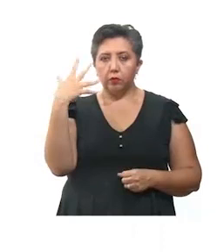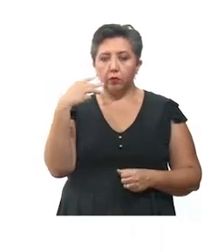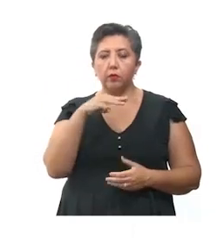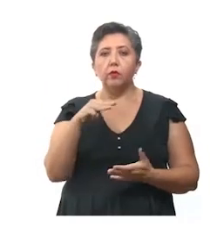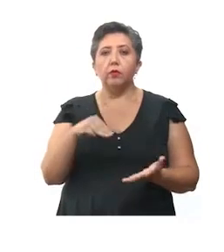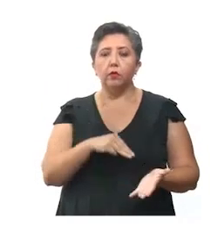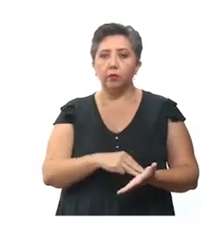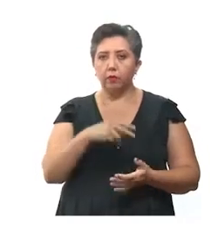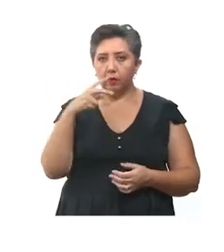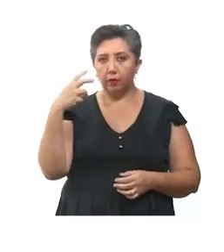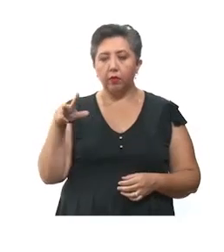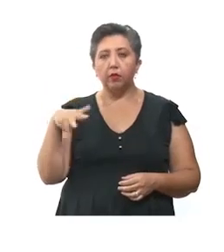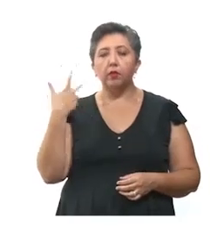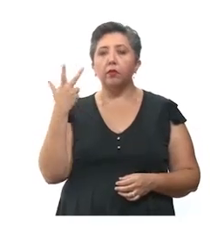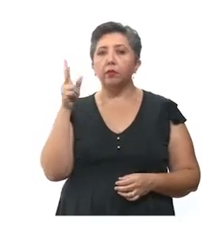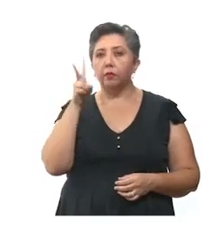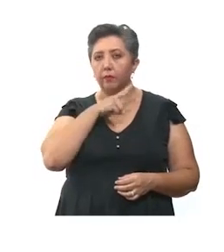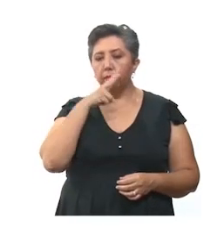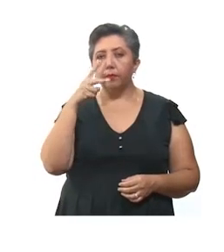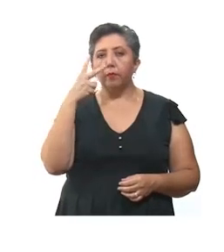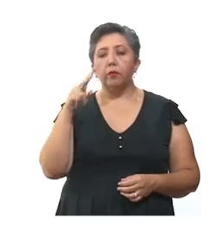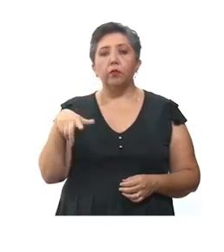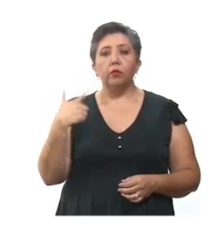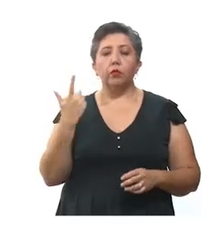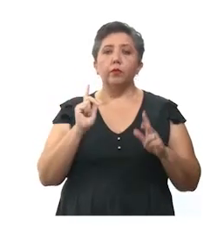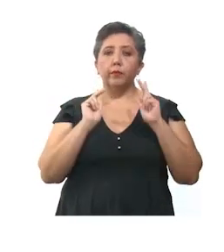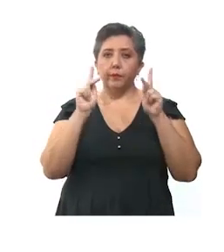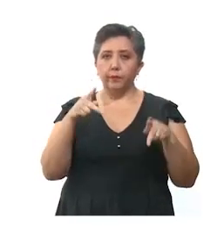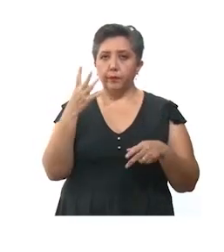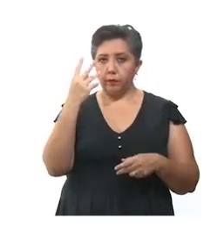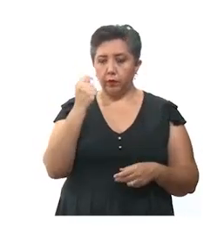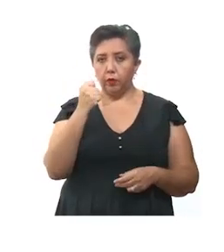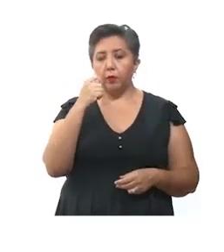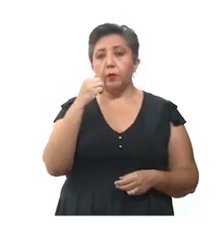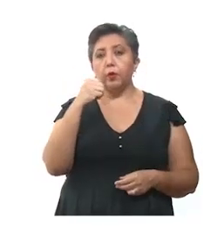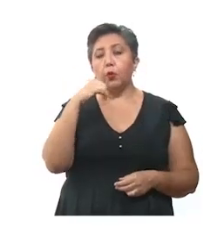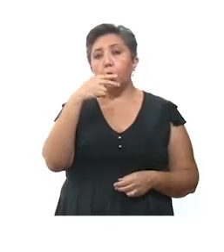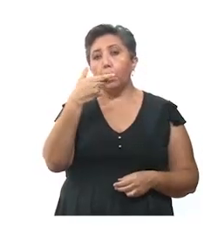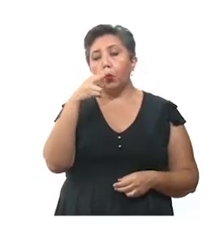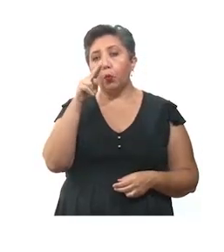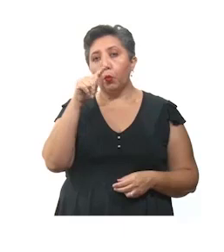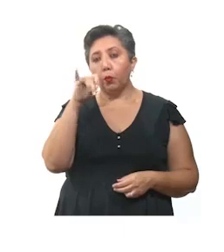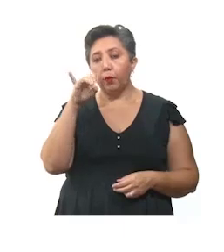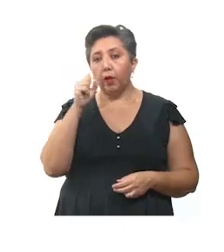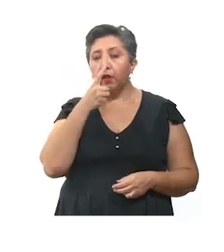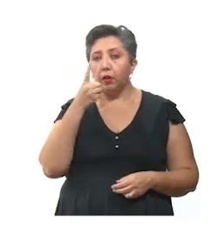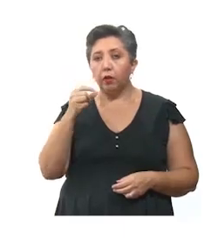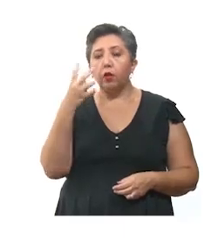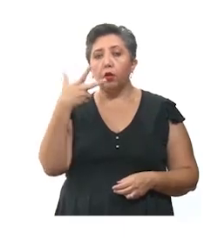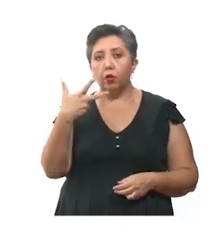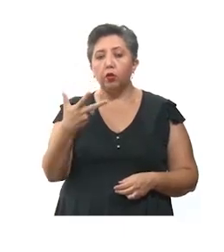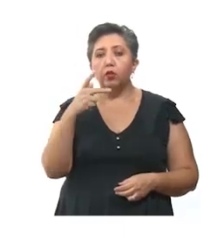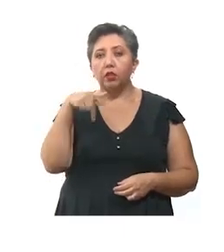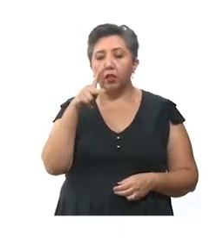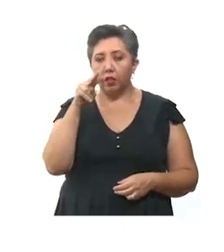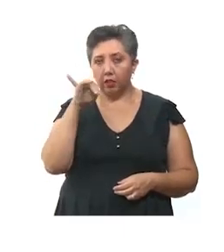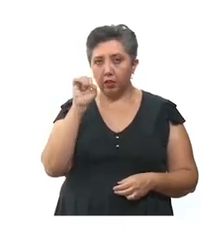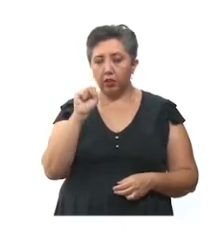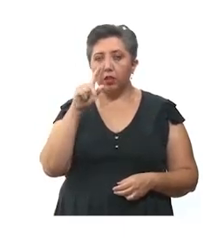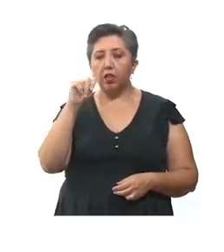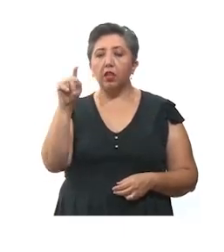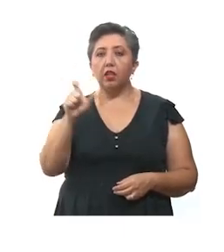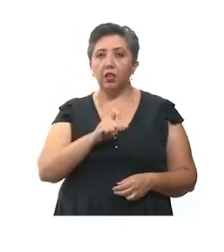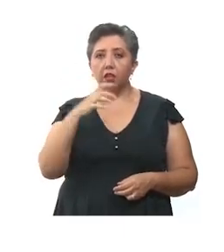150 en Mérida, 13 en Valladolid, 12 en Progreso, 9 en Junucmá, Ticul y Humán, 8 en Canacín, Motul y